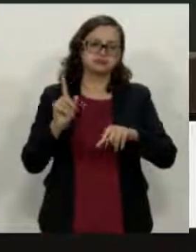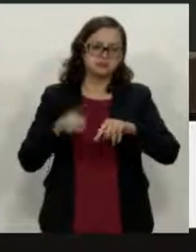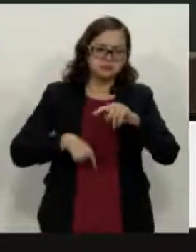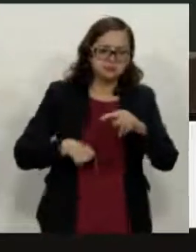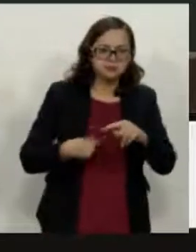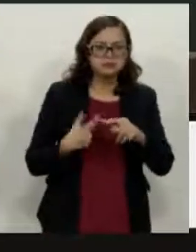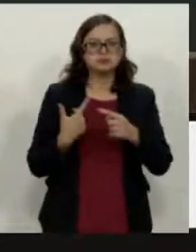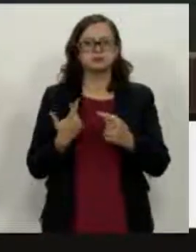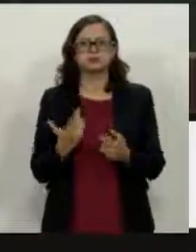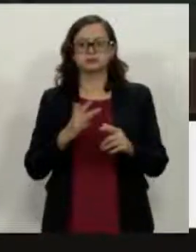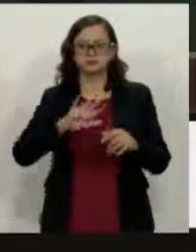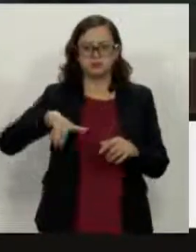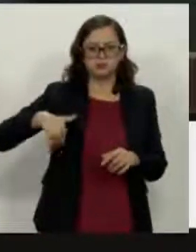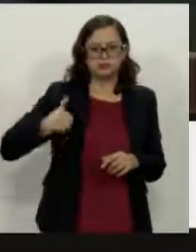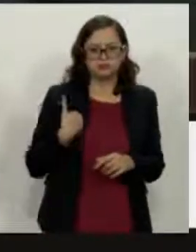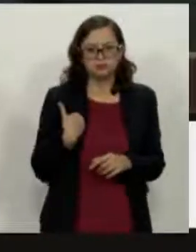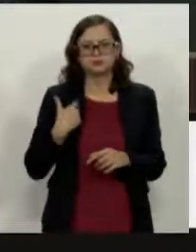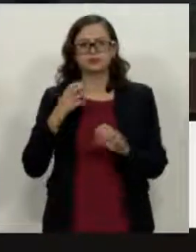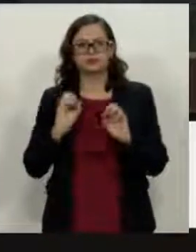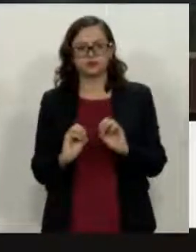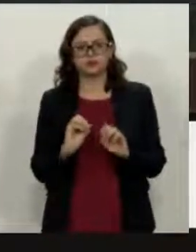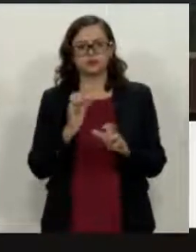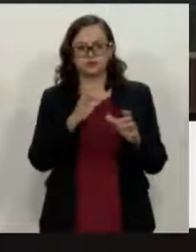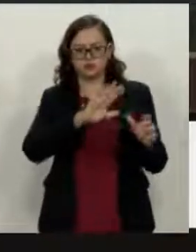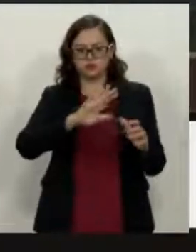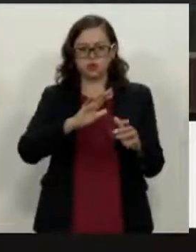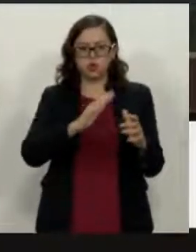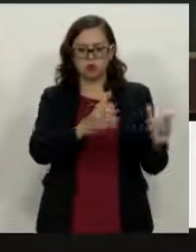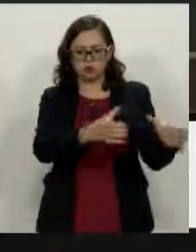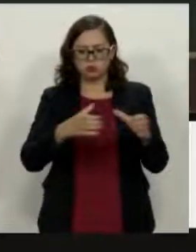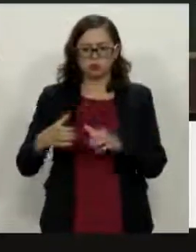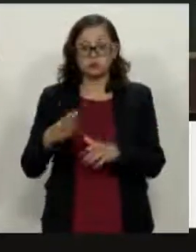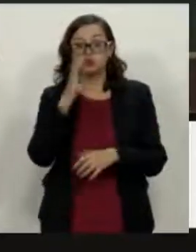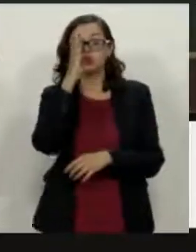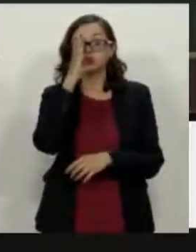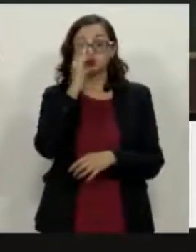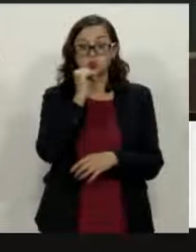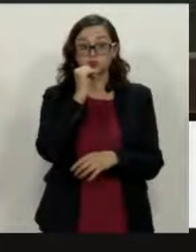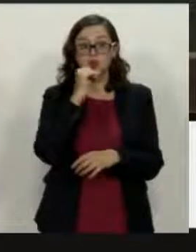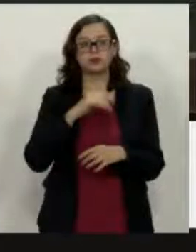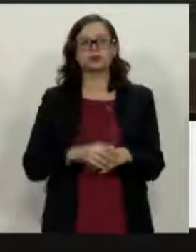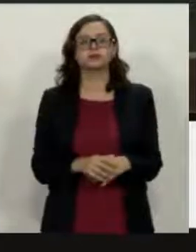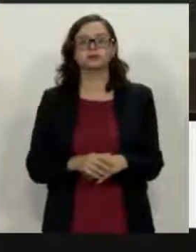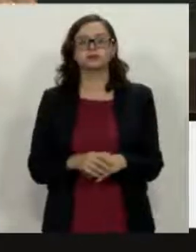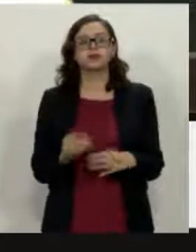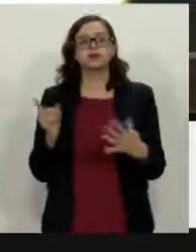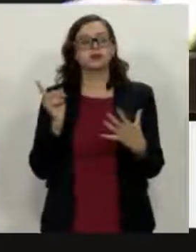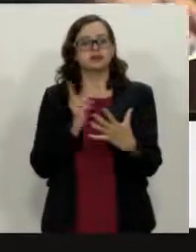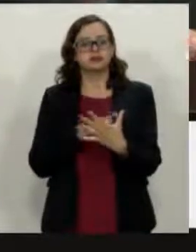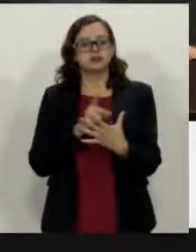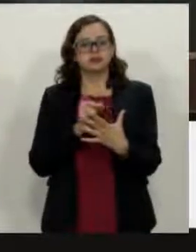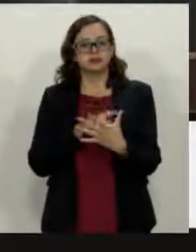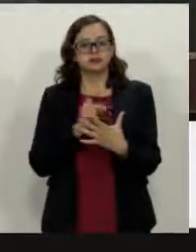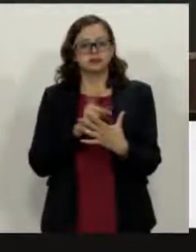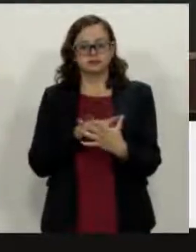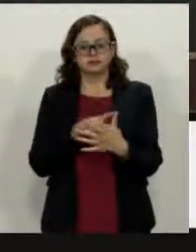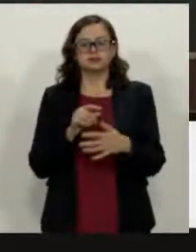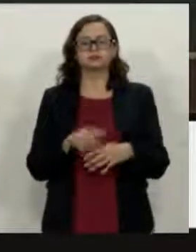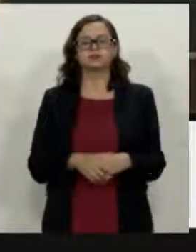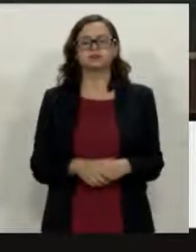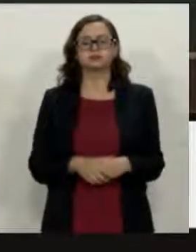incautación, aseguramiento o aprehensión material. Quinto, bienes utilizados para la comisión de